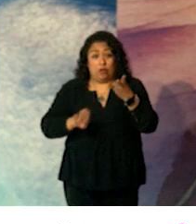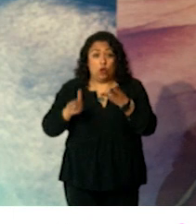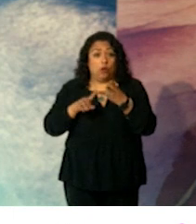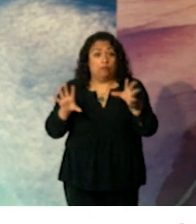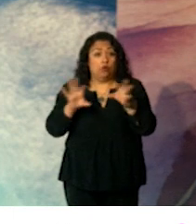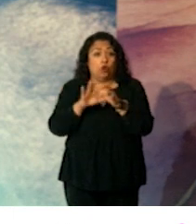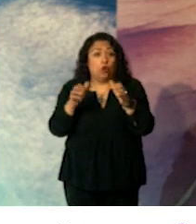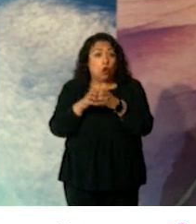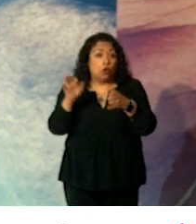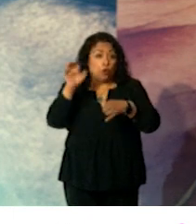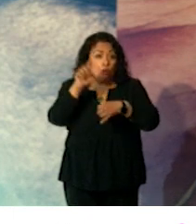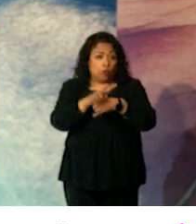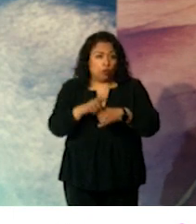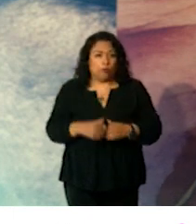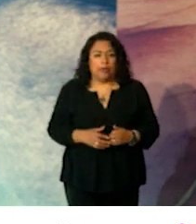de la mano de la parte cultural.